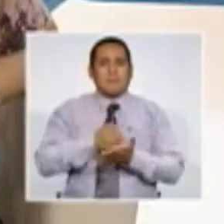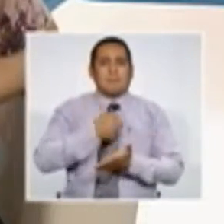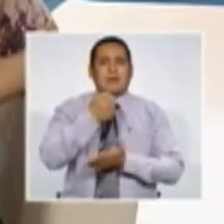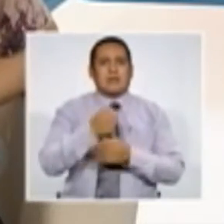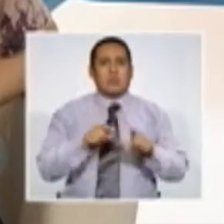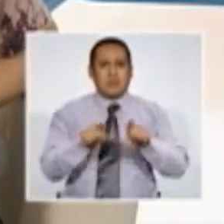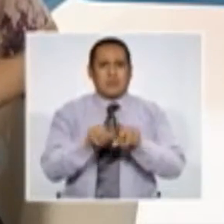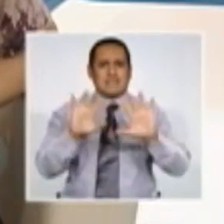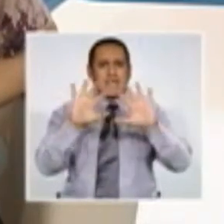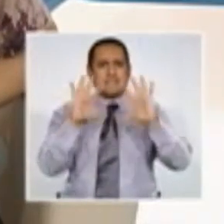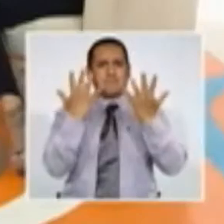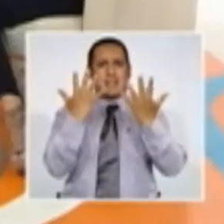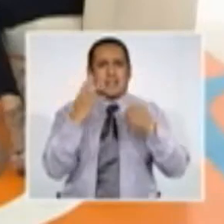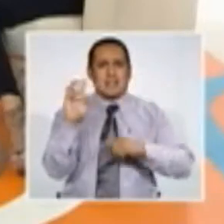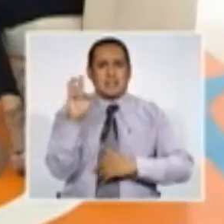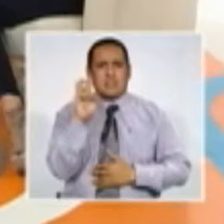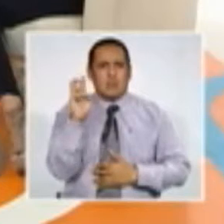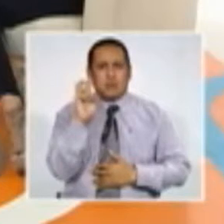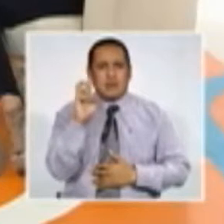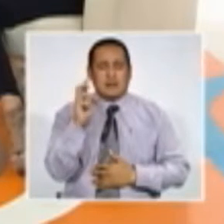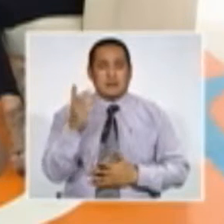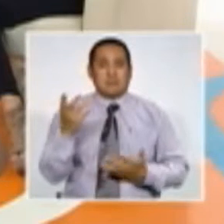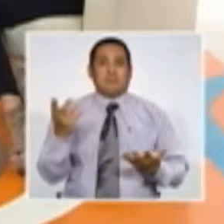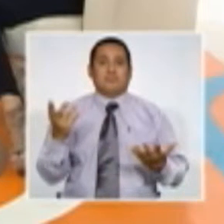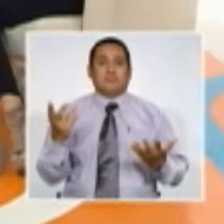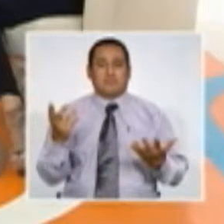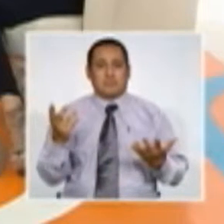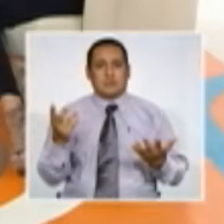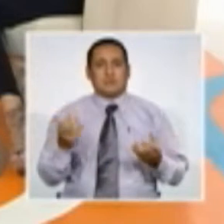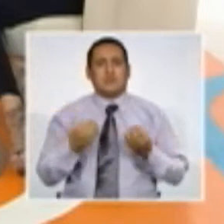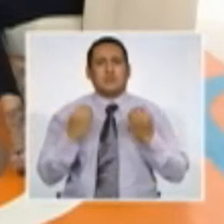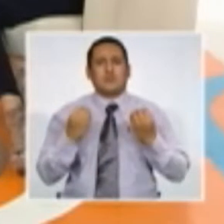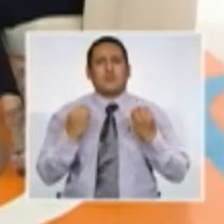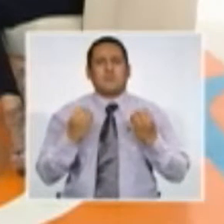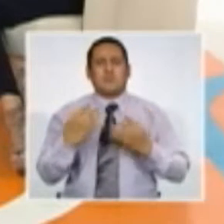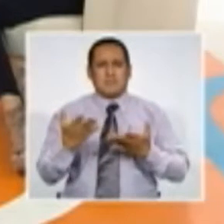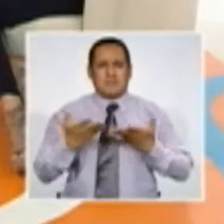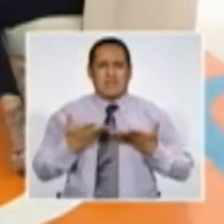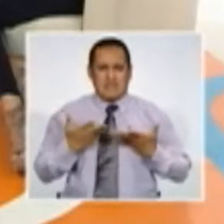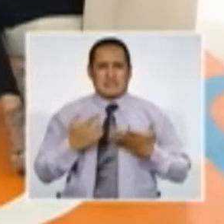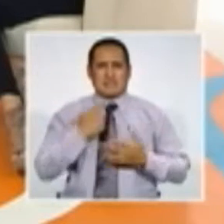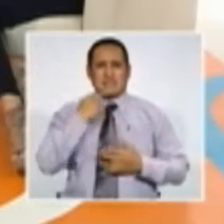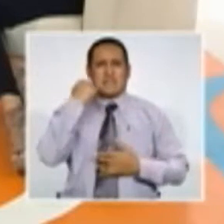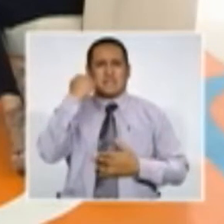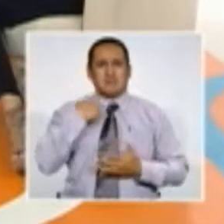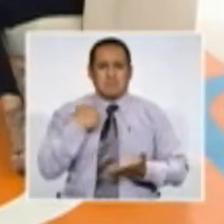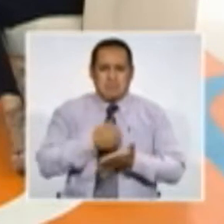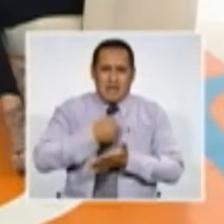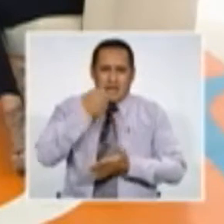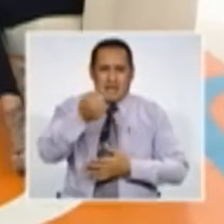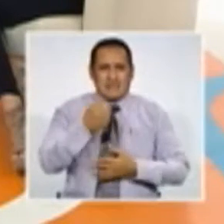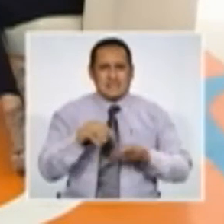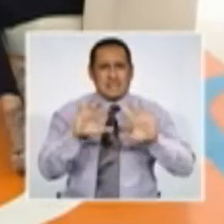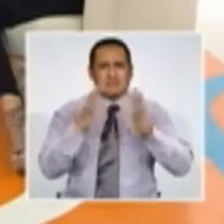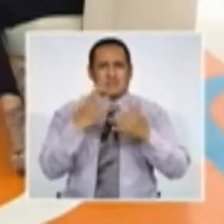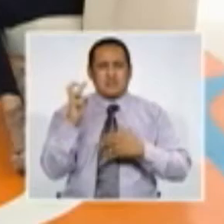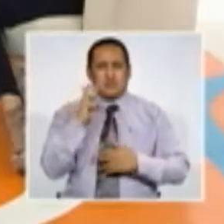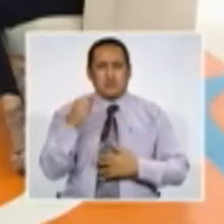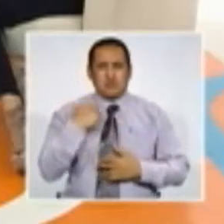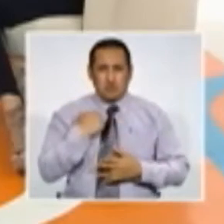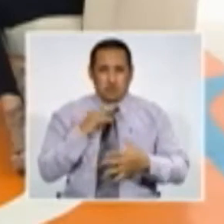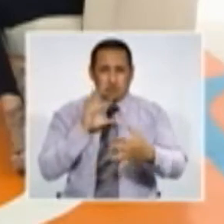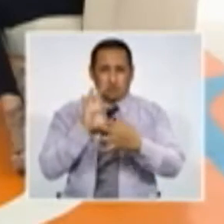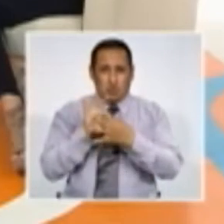algunos colegios que cobran hasta $10,000, ¿no? Entonces la pregunta es, ¿qué derecho me da el pagarte